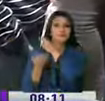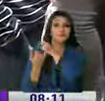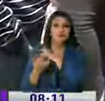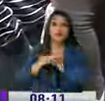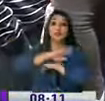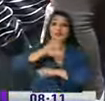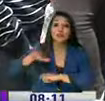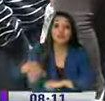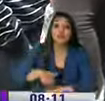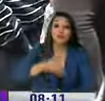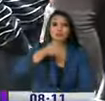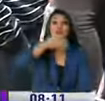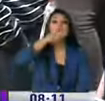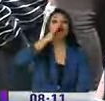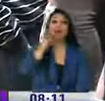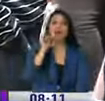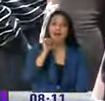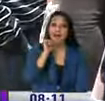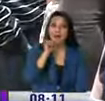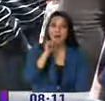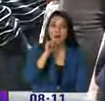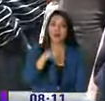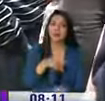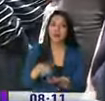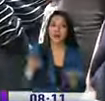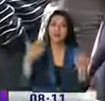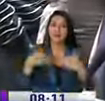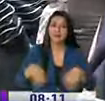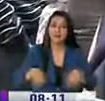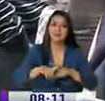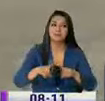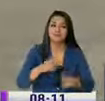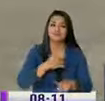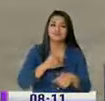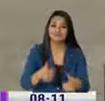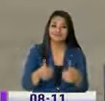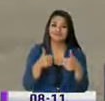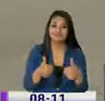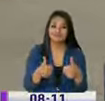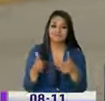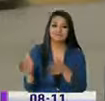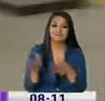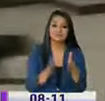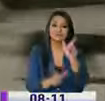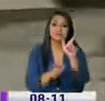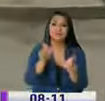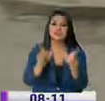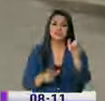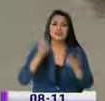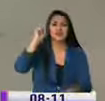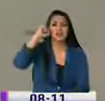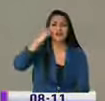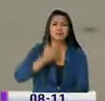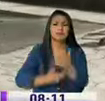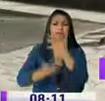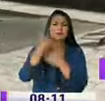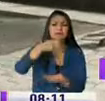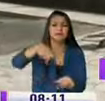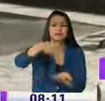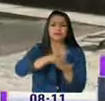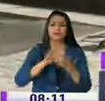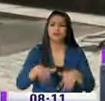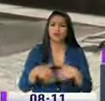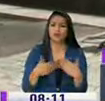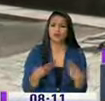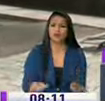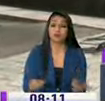estamos tomando el agua cuando pagamos, pero estamos bien. Otros moradores recuerdan cómo era antes la parroquia y